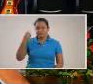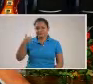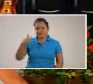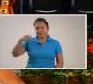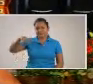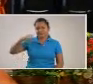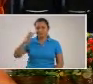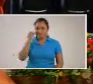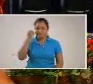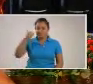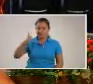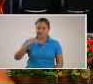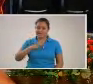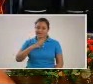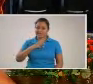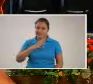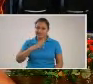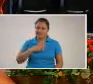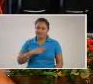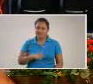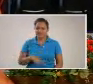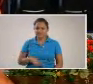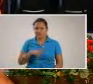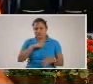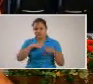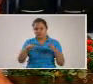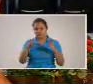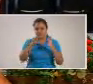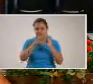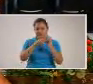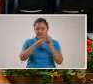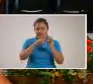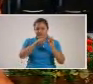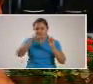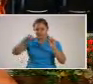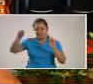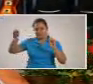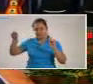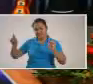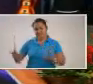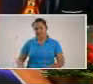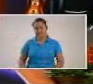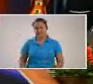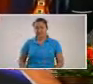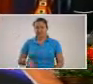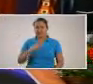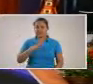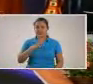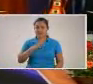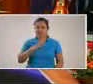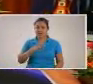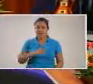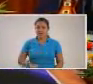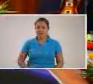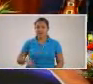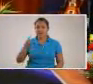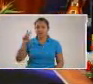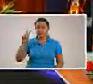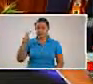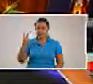tiene, según las estadísticas, eso lo puede investigar usted en internet fácilmente, tiene el